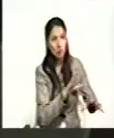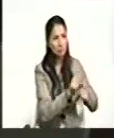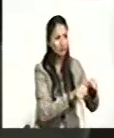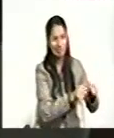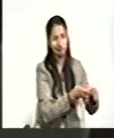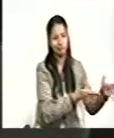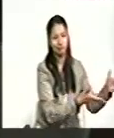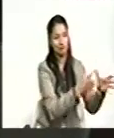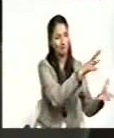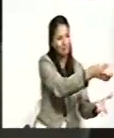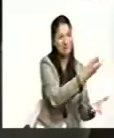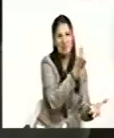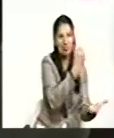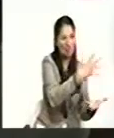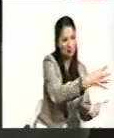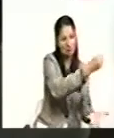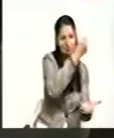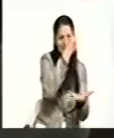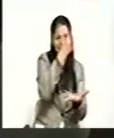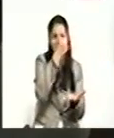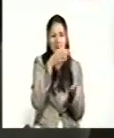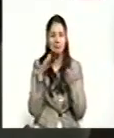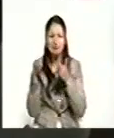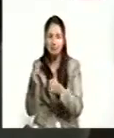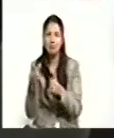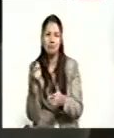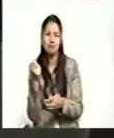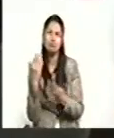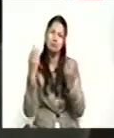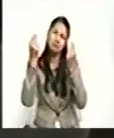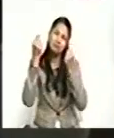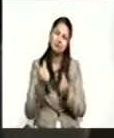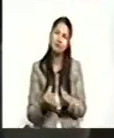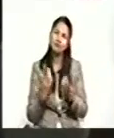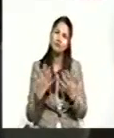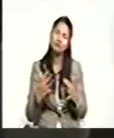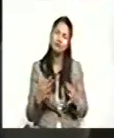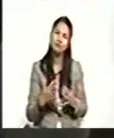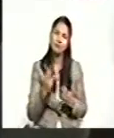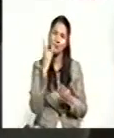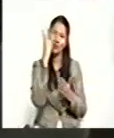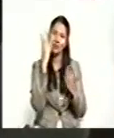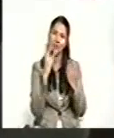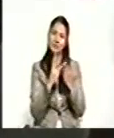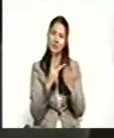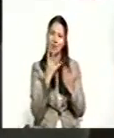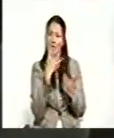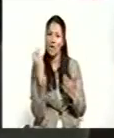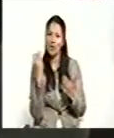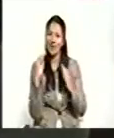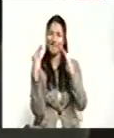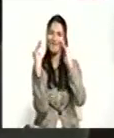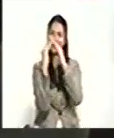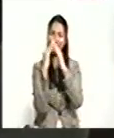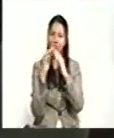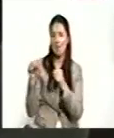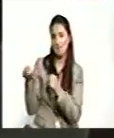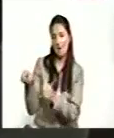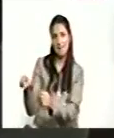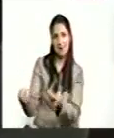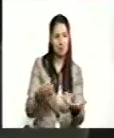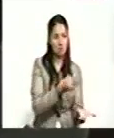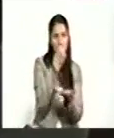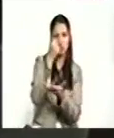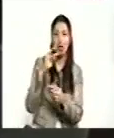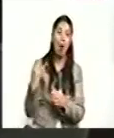se dejó una partida que se estimaba podía alcanzar para 3500 viviendas han